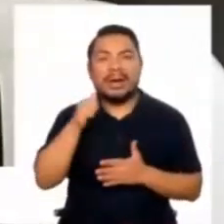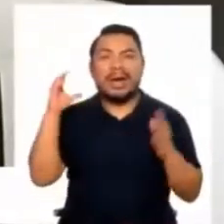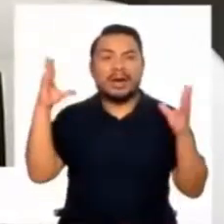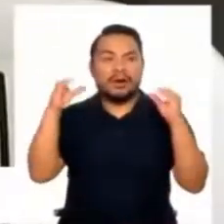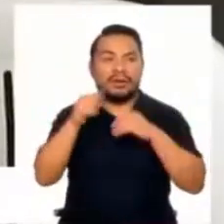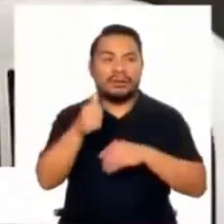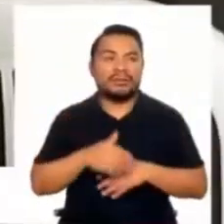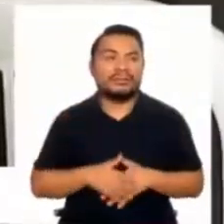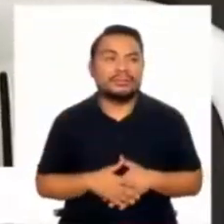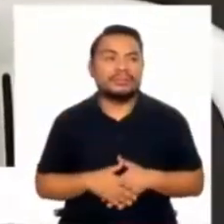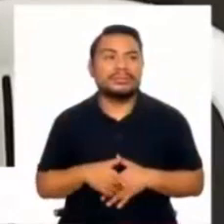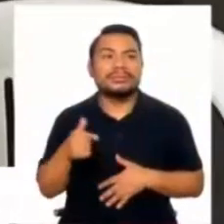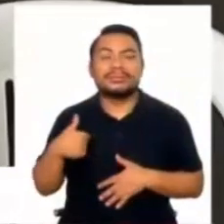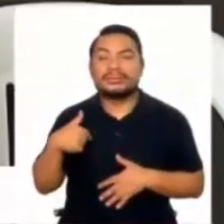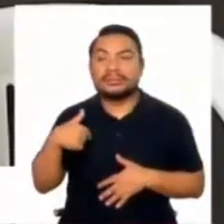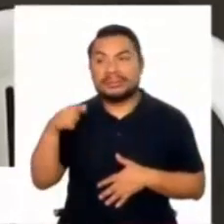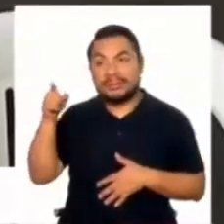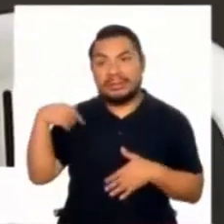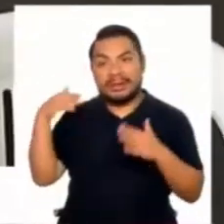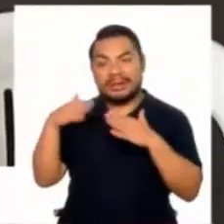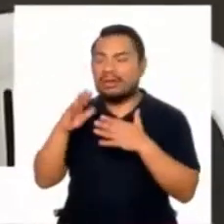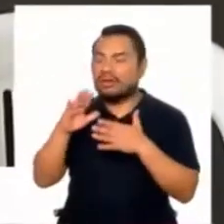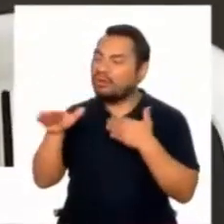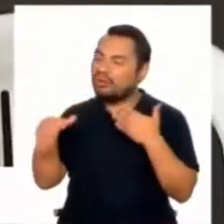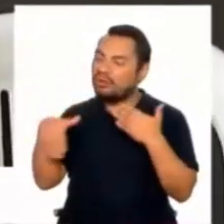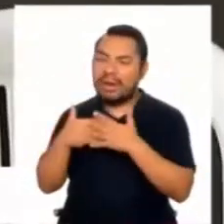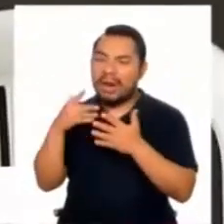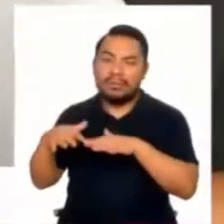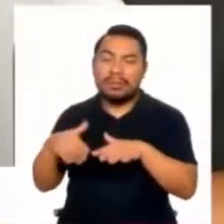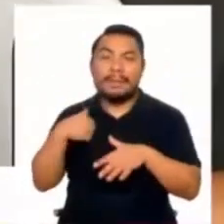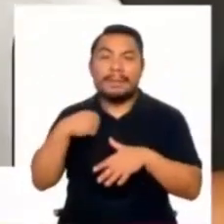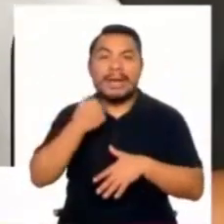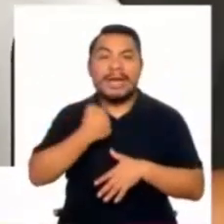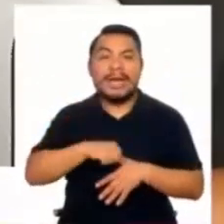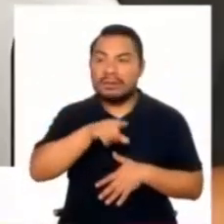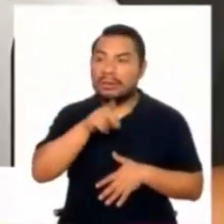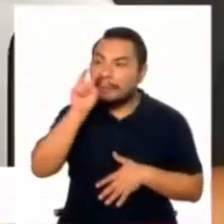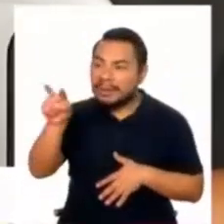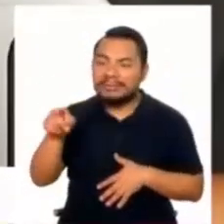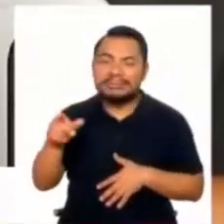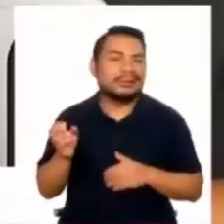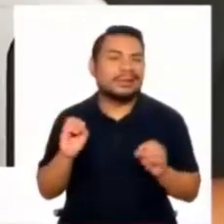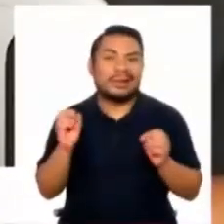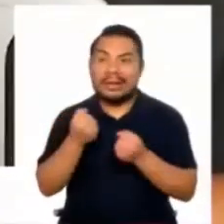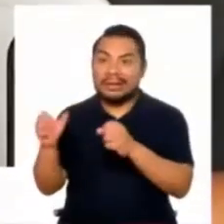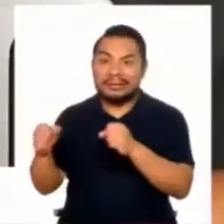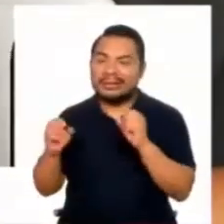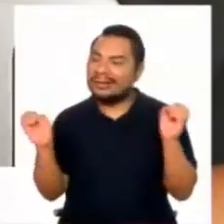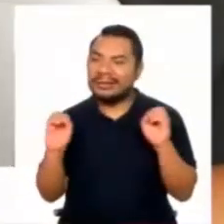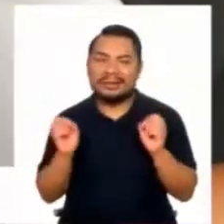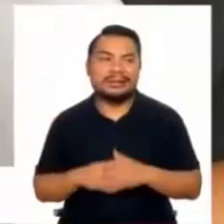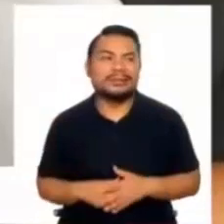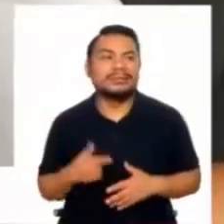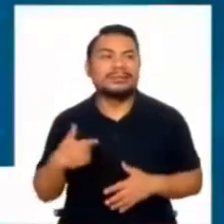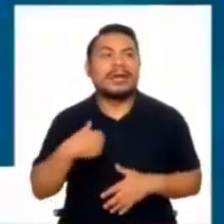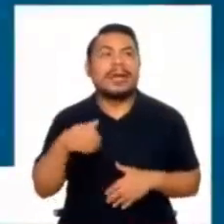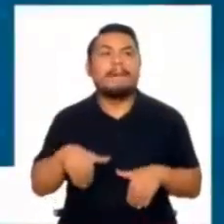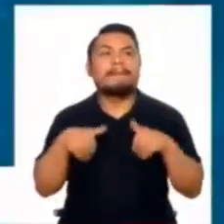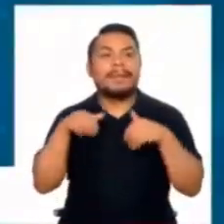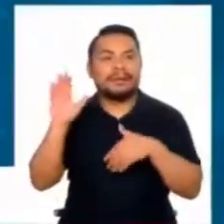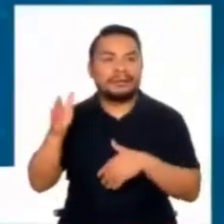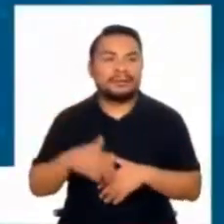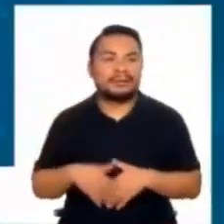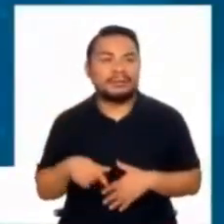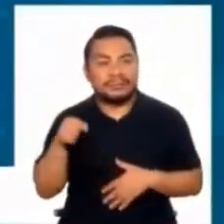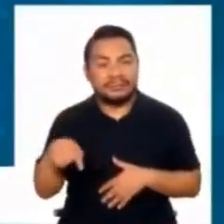yo estoy se metió el agua totalmente. Hoy día y mañana fueron mis hijos menores. No se puede sacar nada. Es más, se han quedado mis perritos. Hasta el